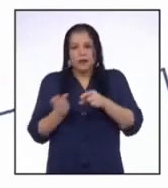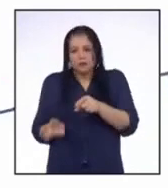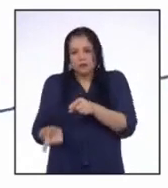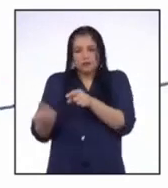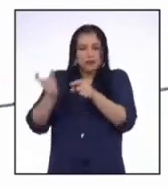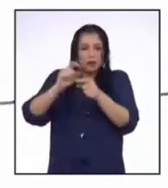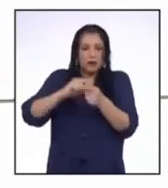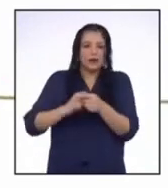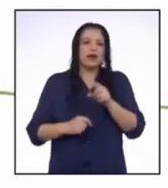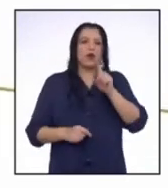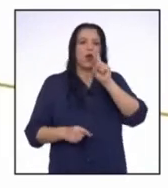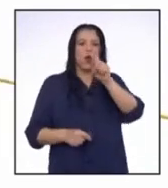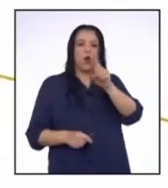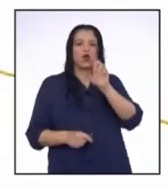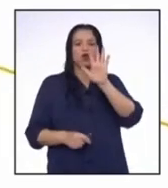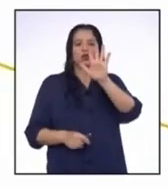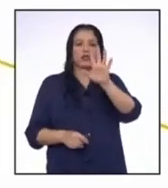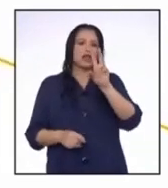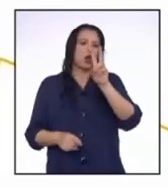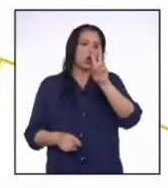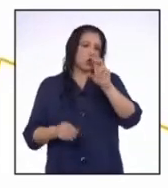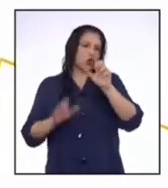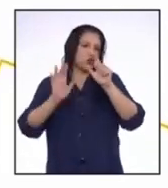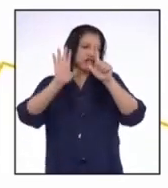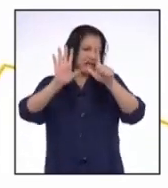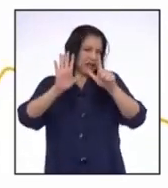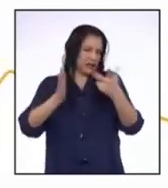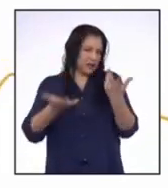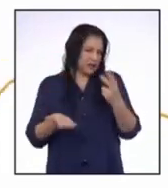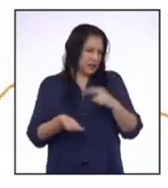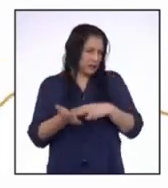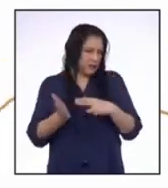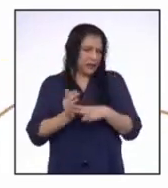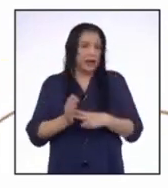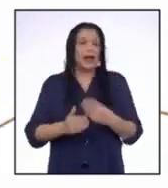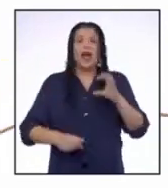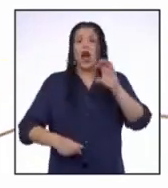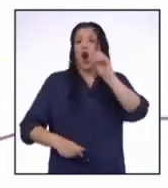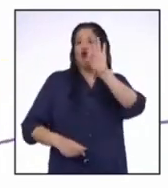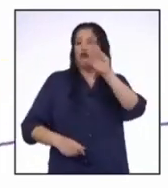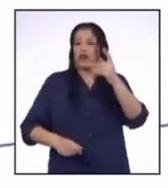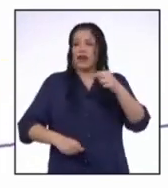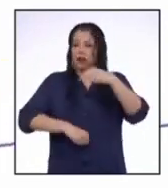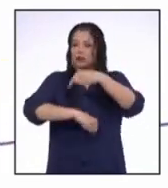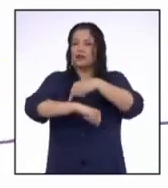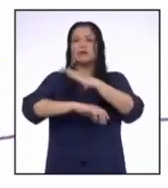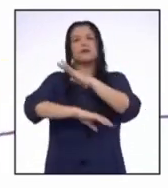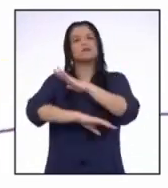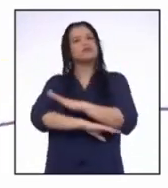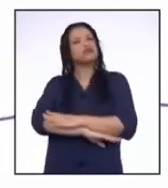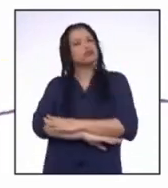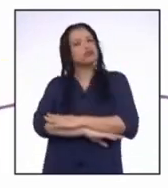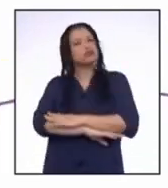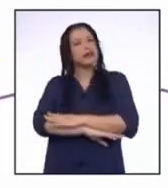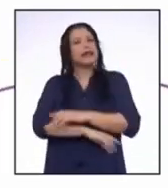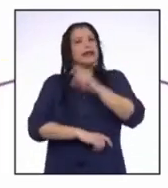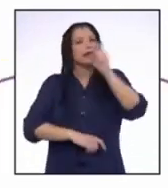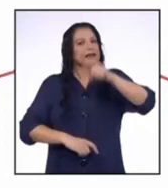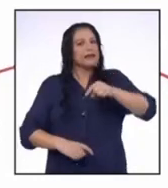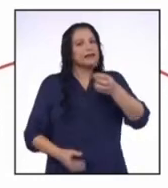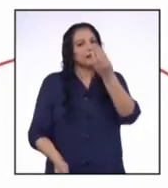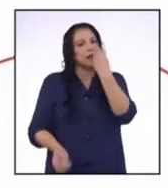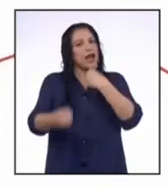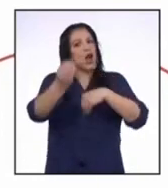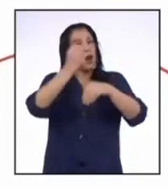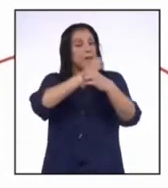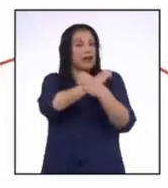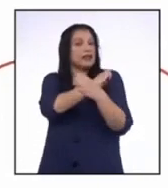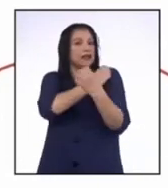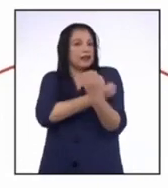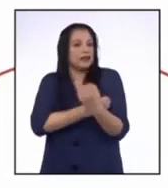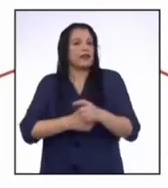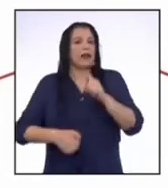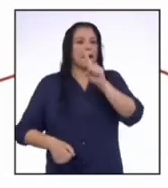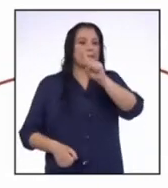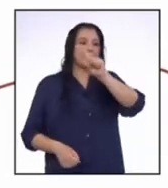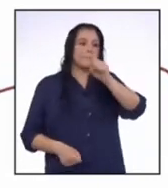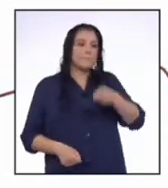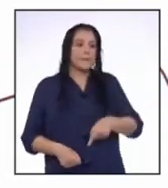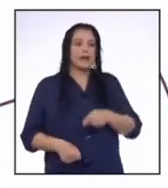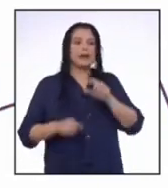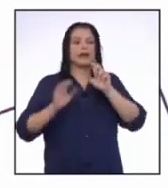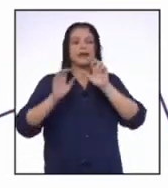da 1527, lo que quiere decir que Ofelia, estando en reposo, requiere mínimamente de